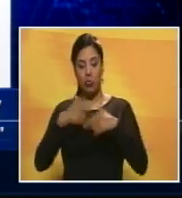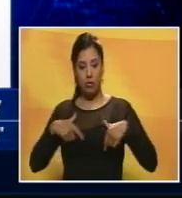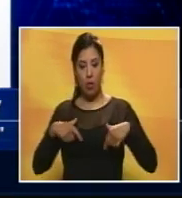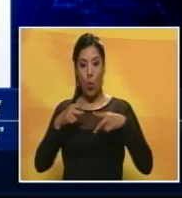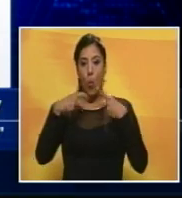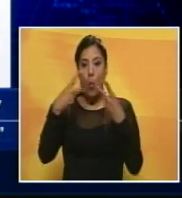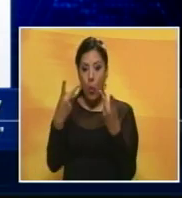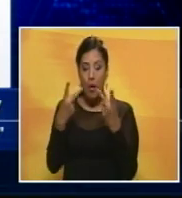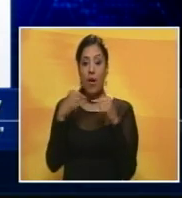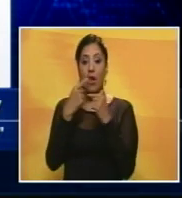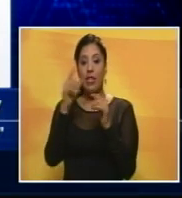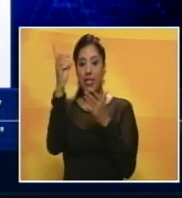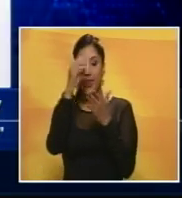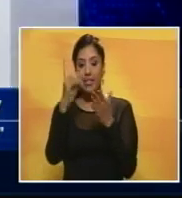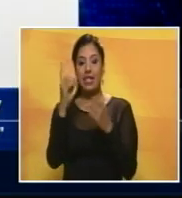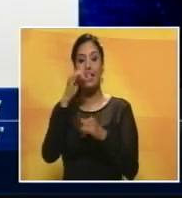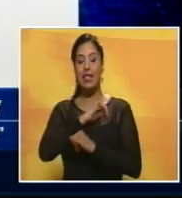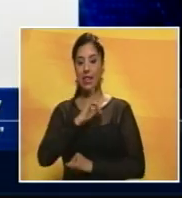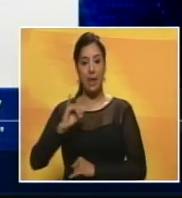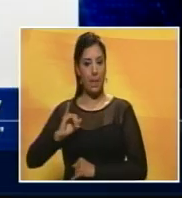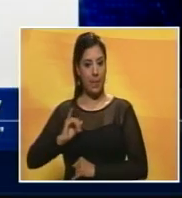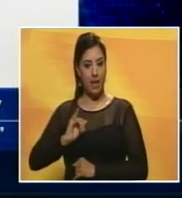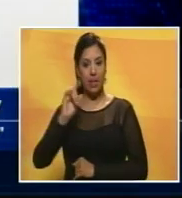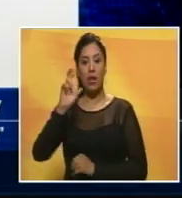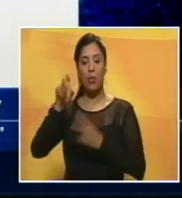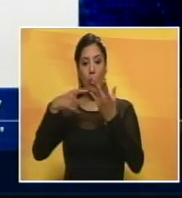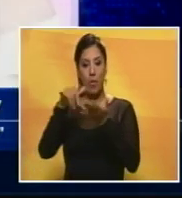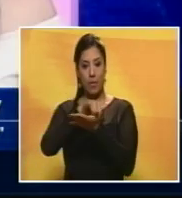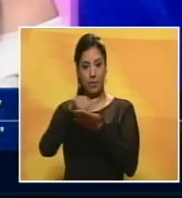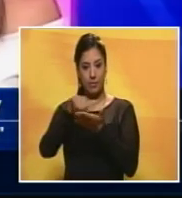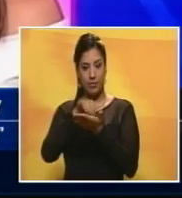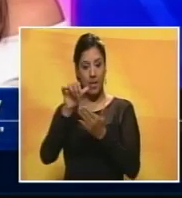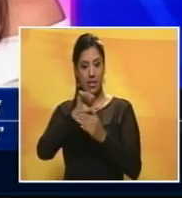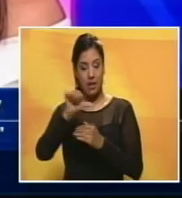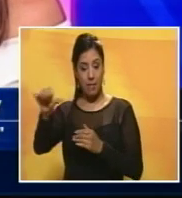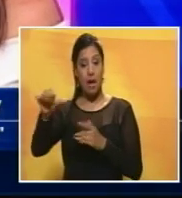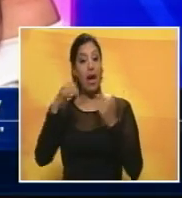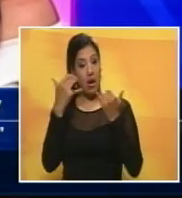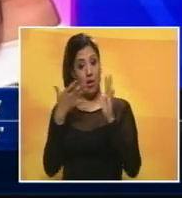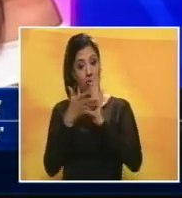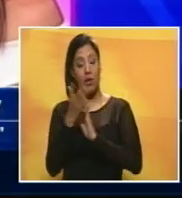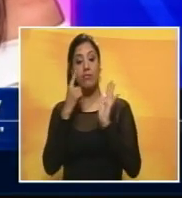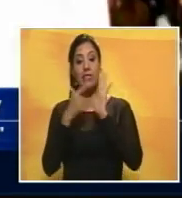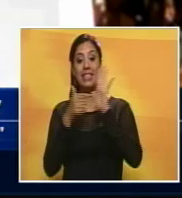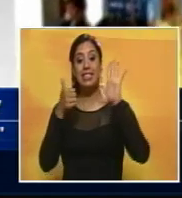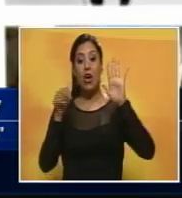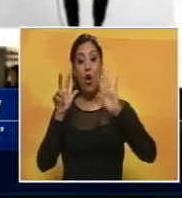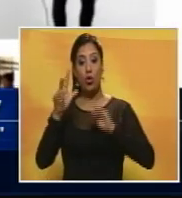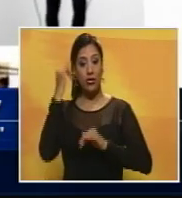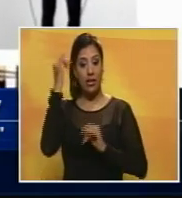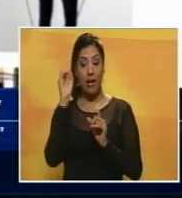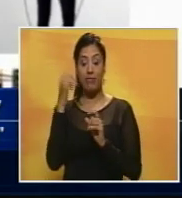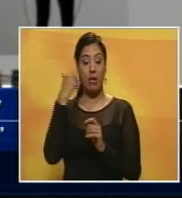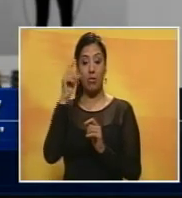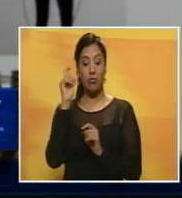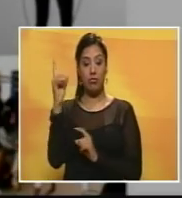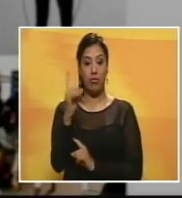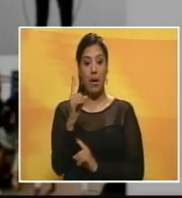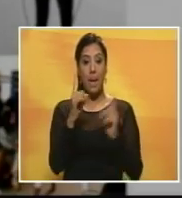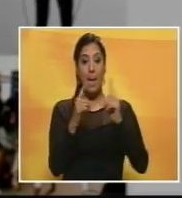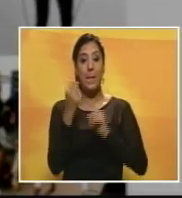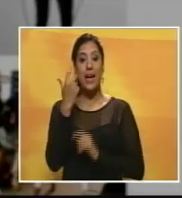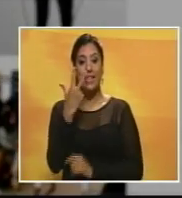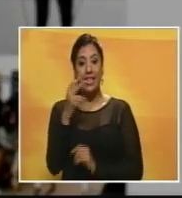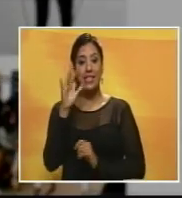un apartado especial para diseñadores independientes en el New York Fashion Week. Clarissa destacó en el grupo de 68 creativos donde se mostraron